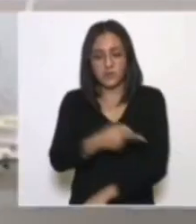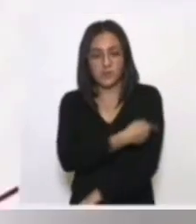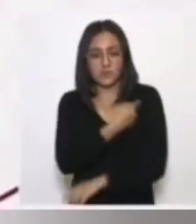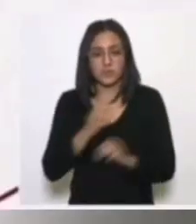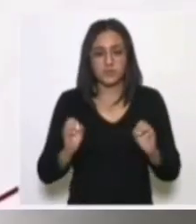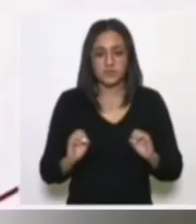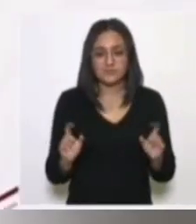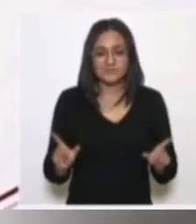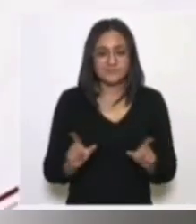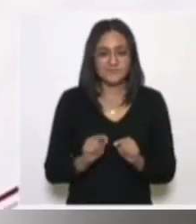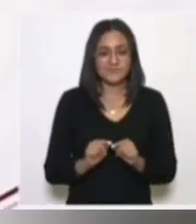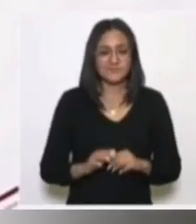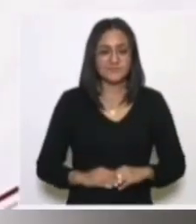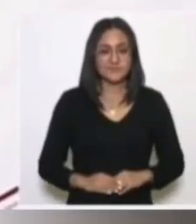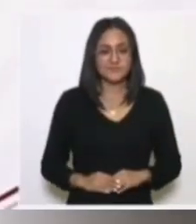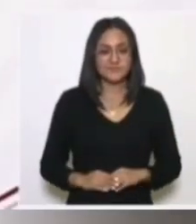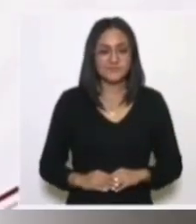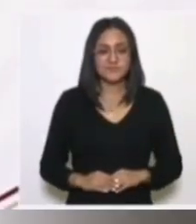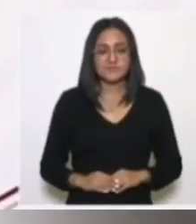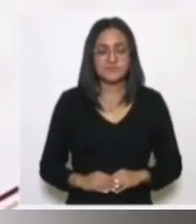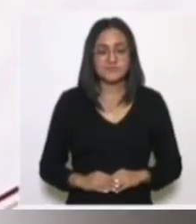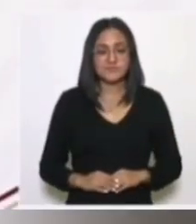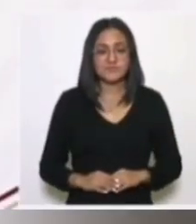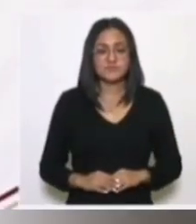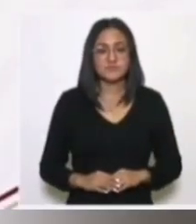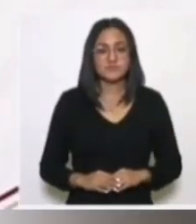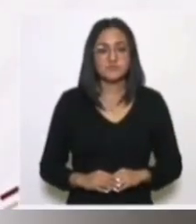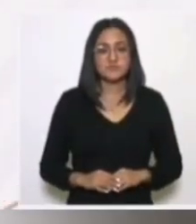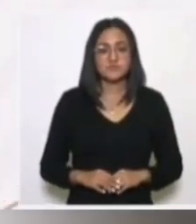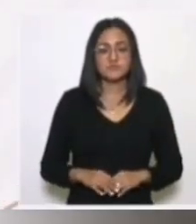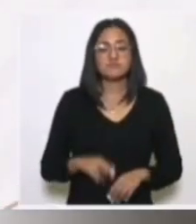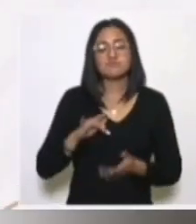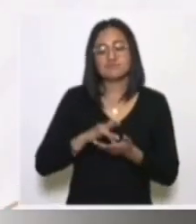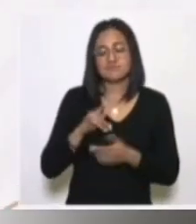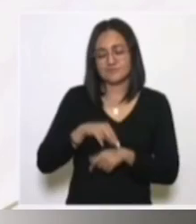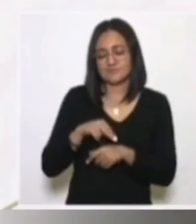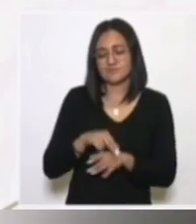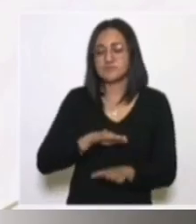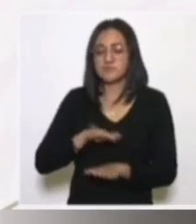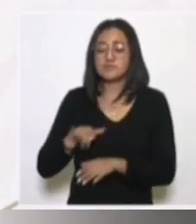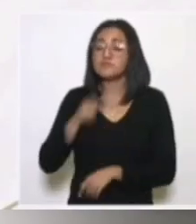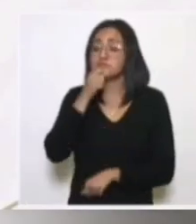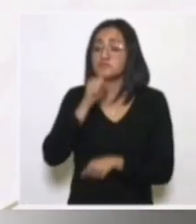¿Es cuánto? Doctor, secretario de Gobernación.